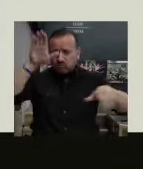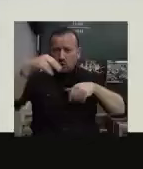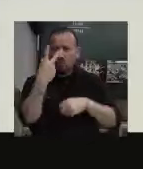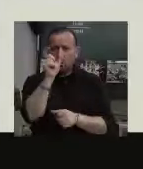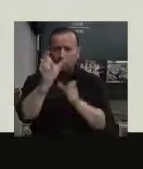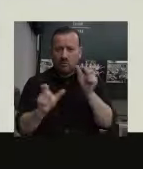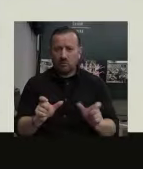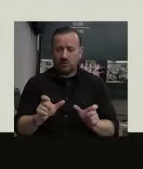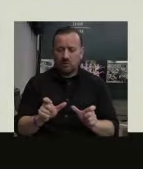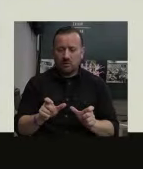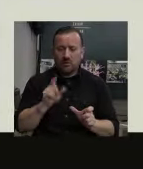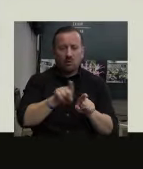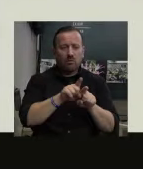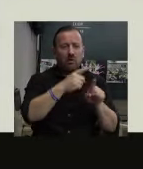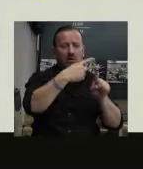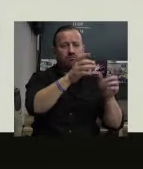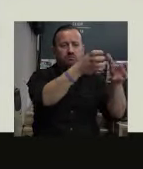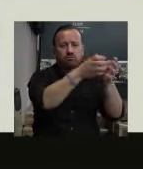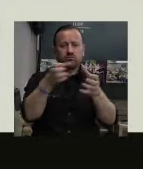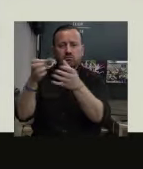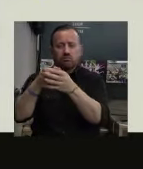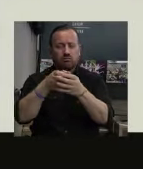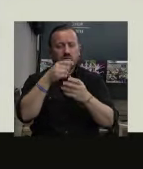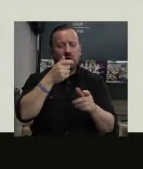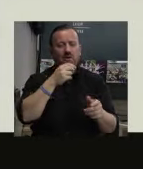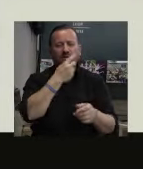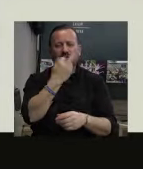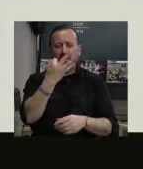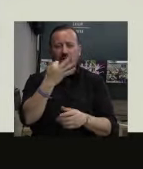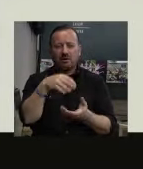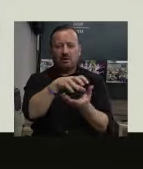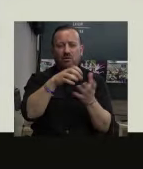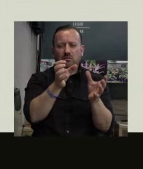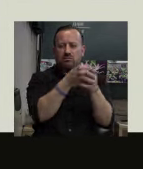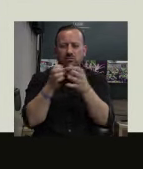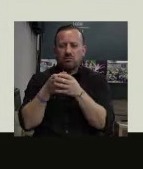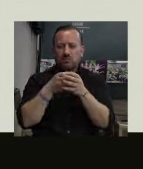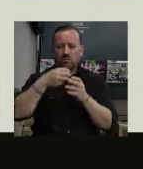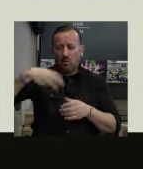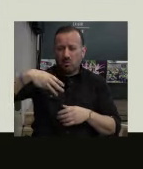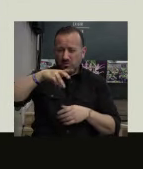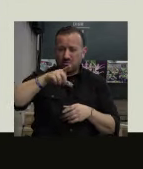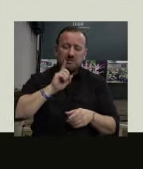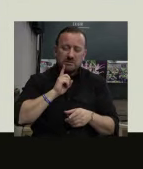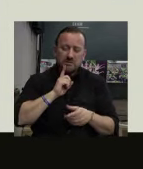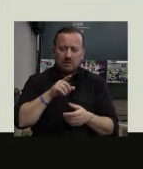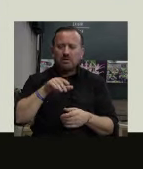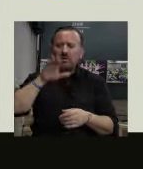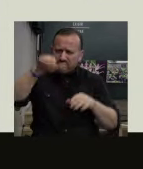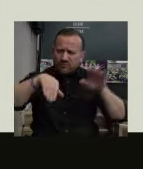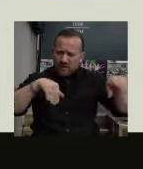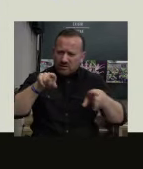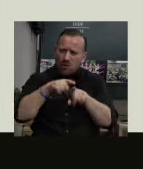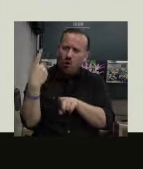personas de cada consejo comunitario los 23 municipios cercanos a donde quedaba la sede que yo dirigía venga